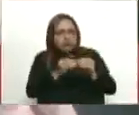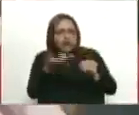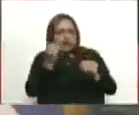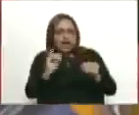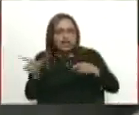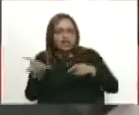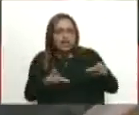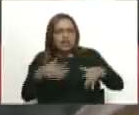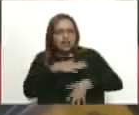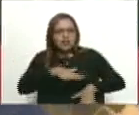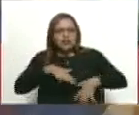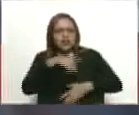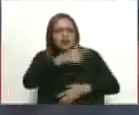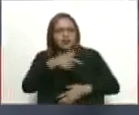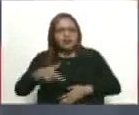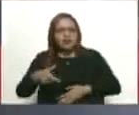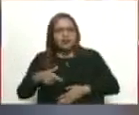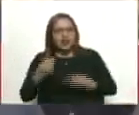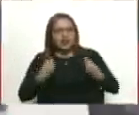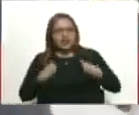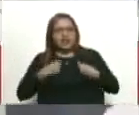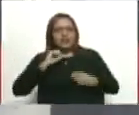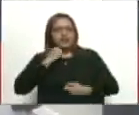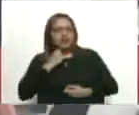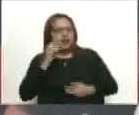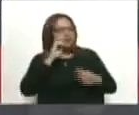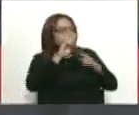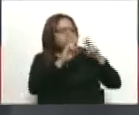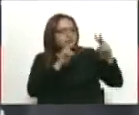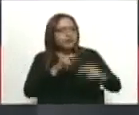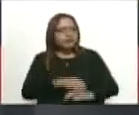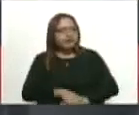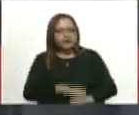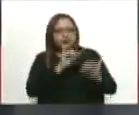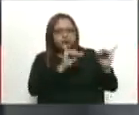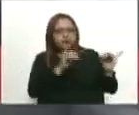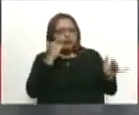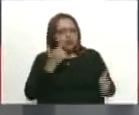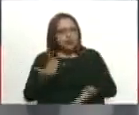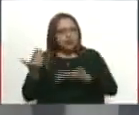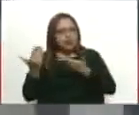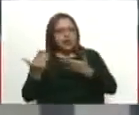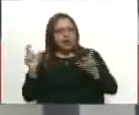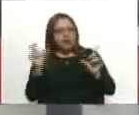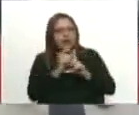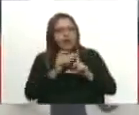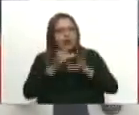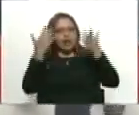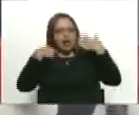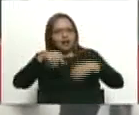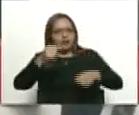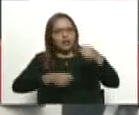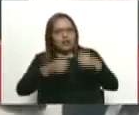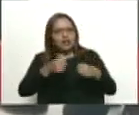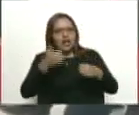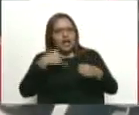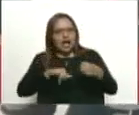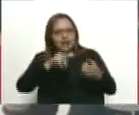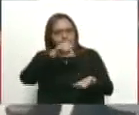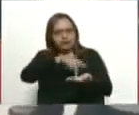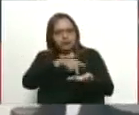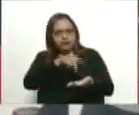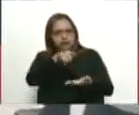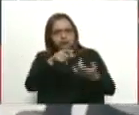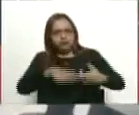de todos los ciudadanos de Rusia. En este sentido, vamos a escuchar las palabras de la almirante Carmen Meléndez, quien estuvo en el lugar